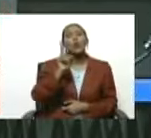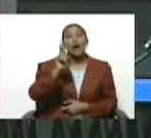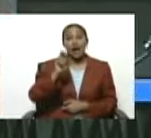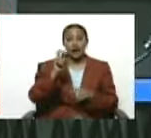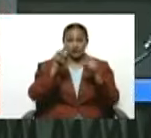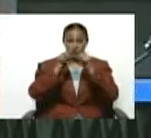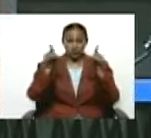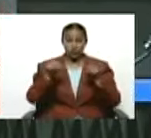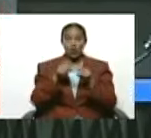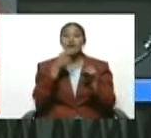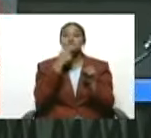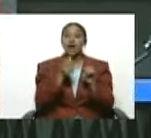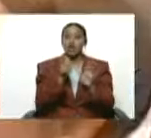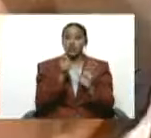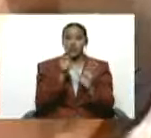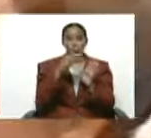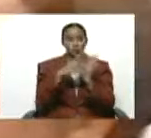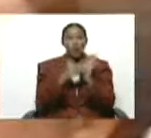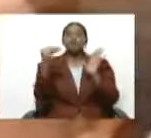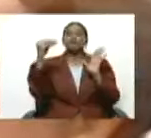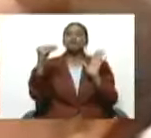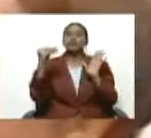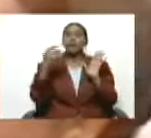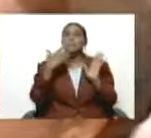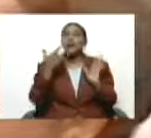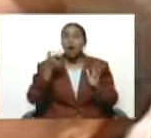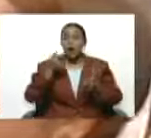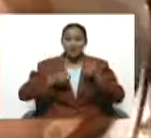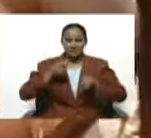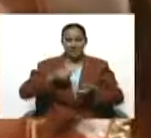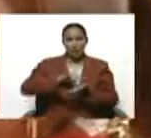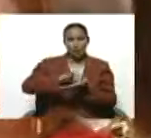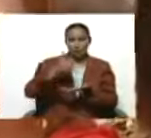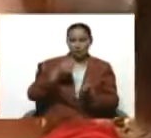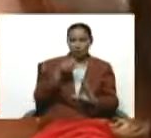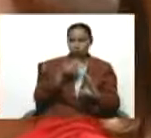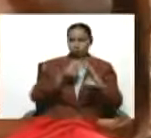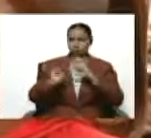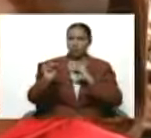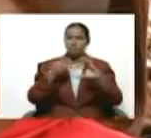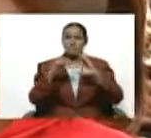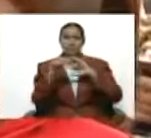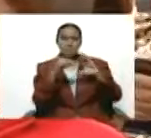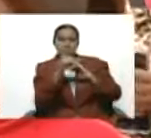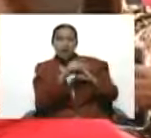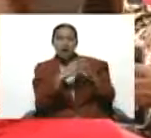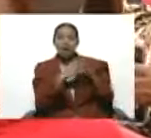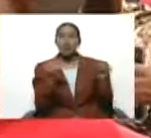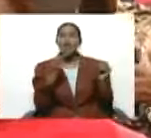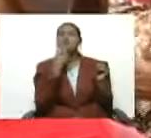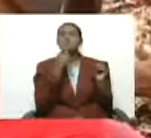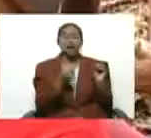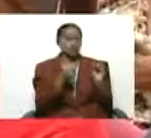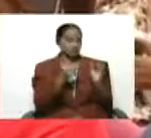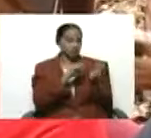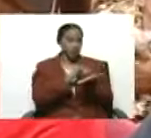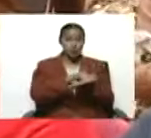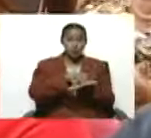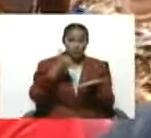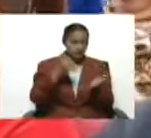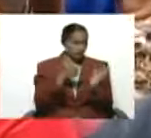distribuido a través de mensajes de WhatsApp, por las redes sociales, el código QR y usted se mete. Ah, que se